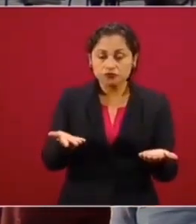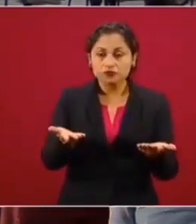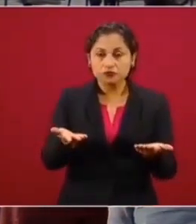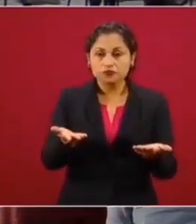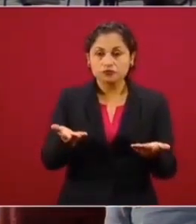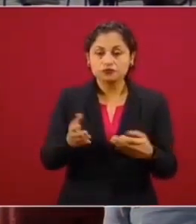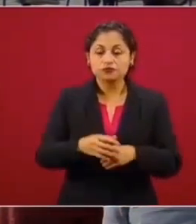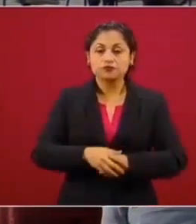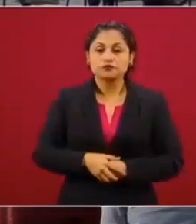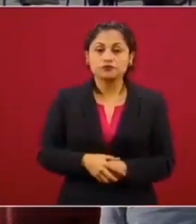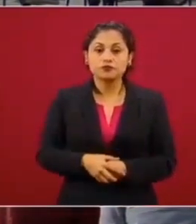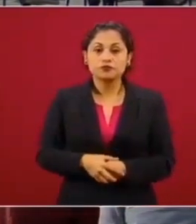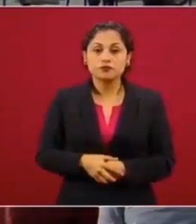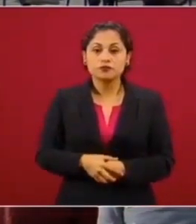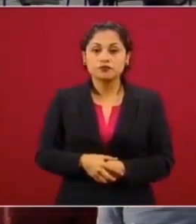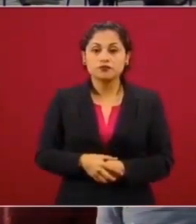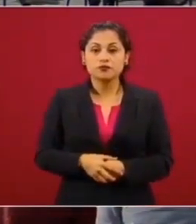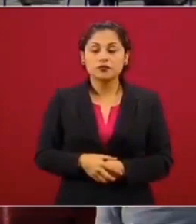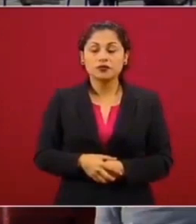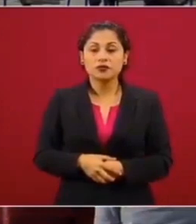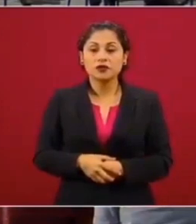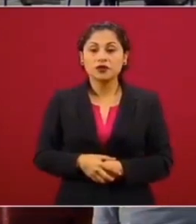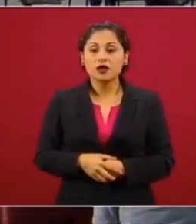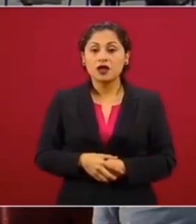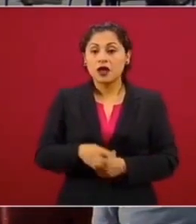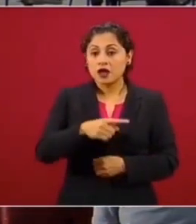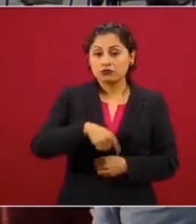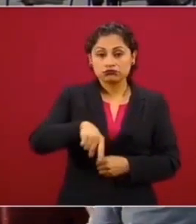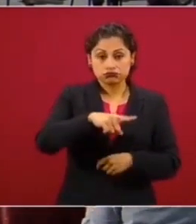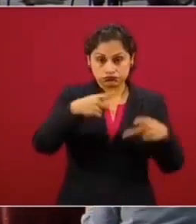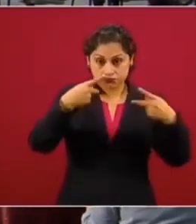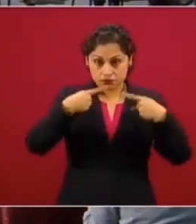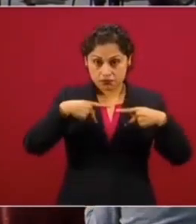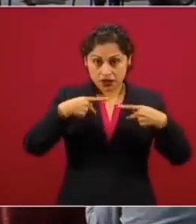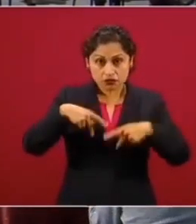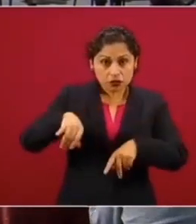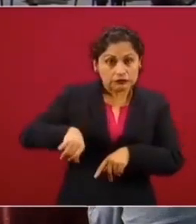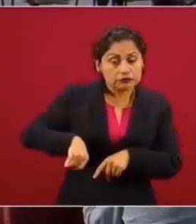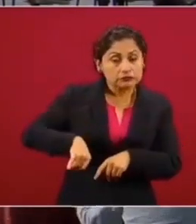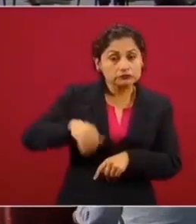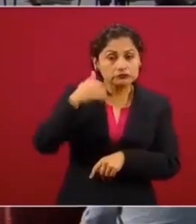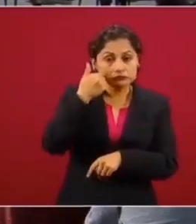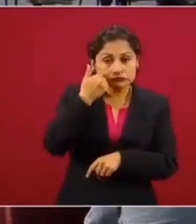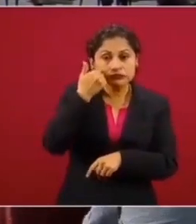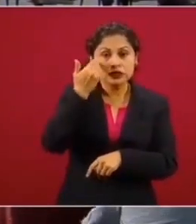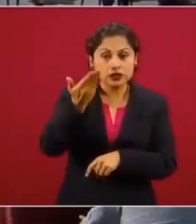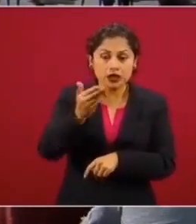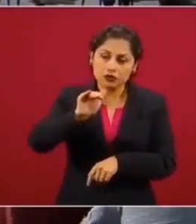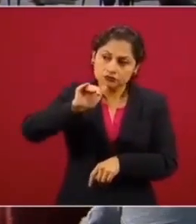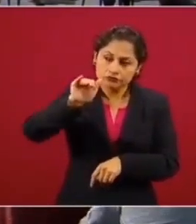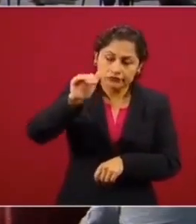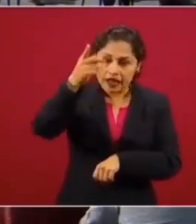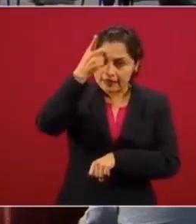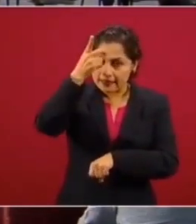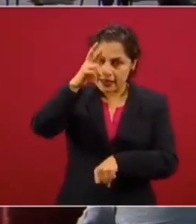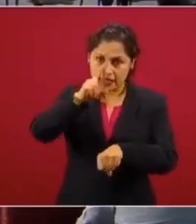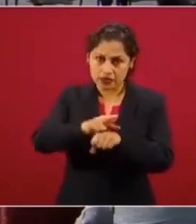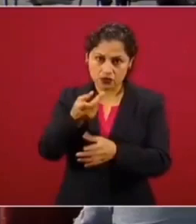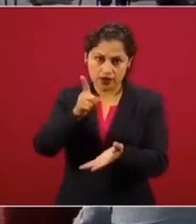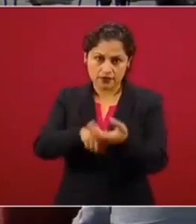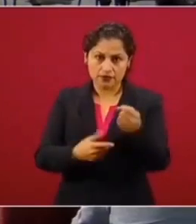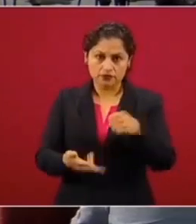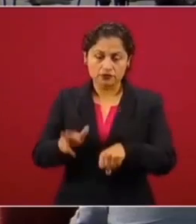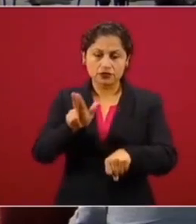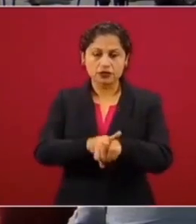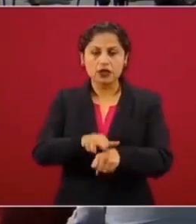digamos que autoadscripción quienes están interesados le avisan al director de el hospital o